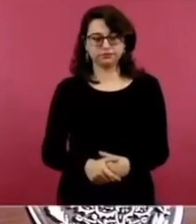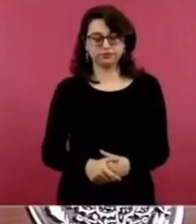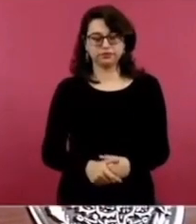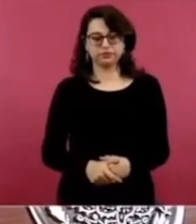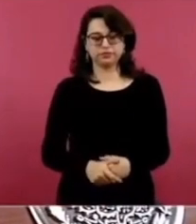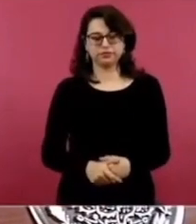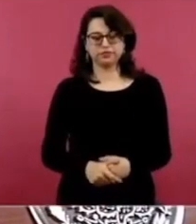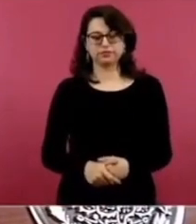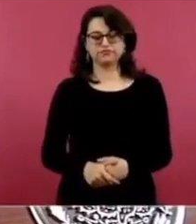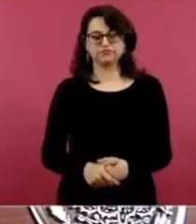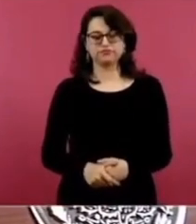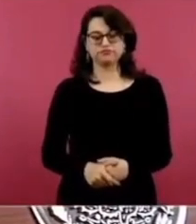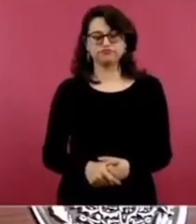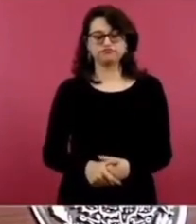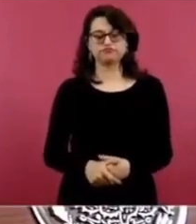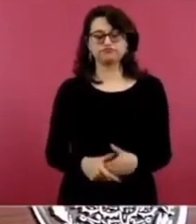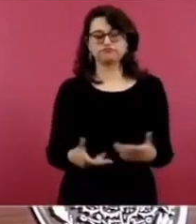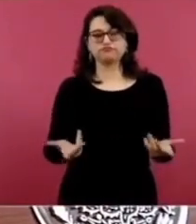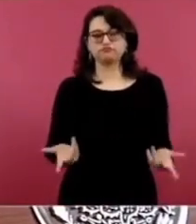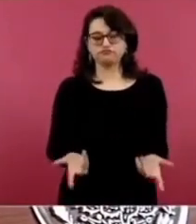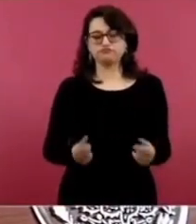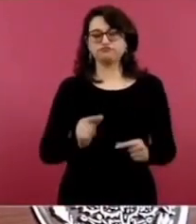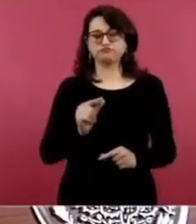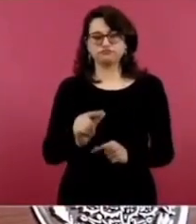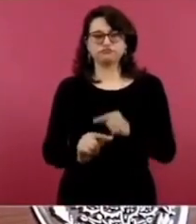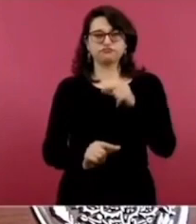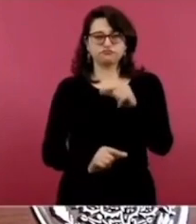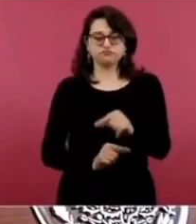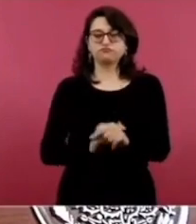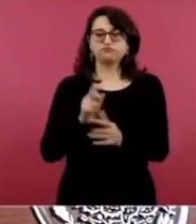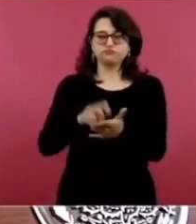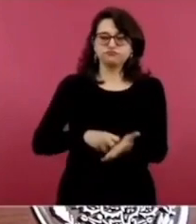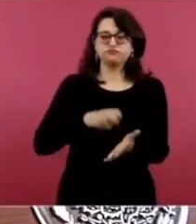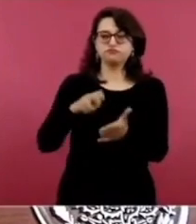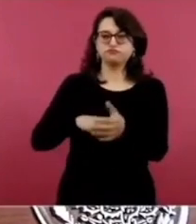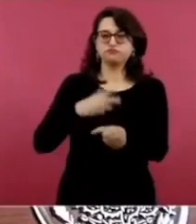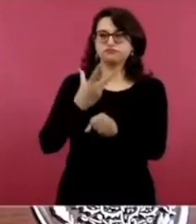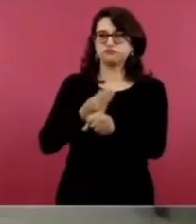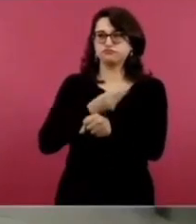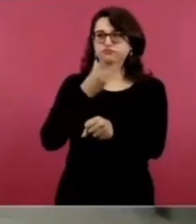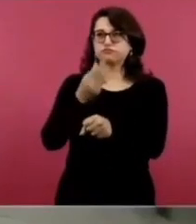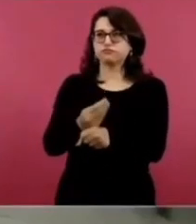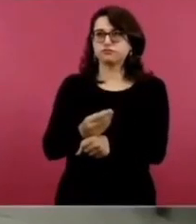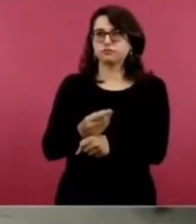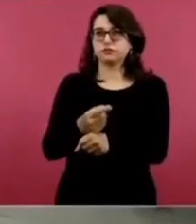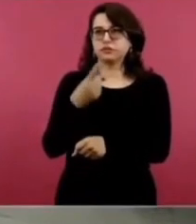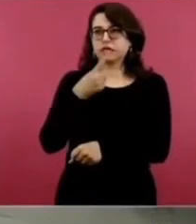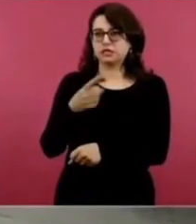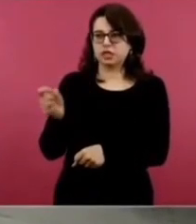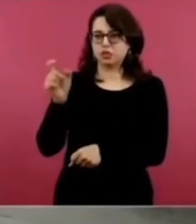Entonces fue eso cambiando. Yo dejé, creo que como en 80,